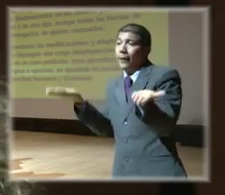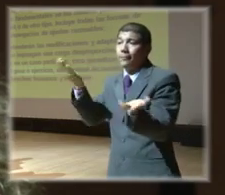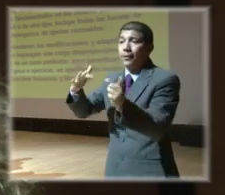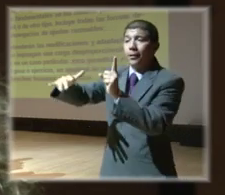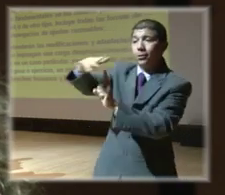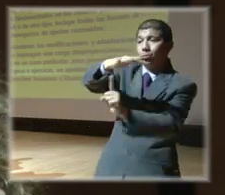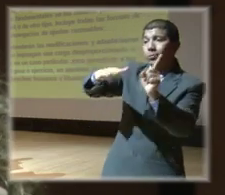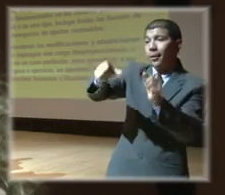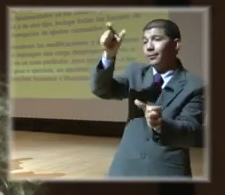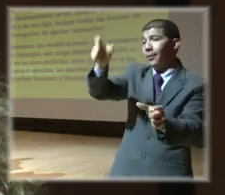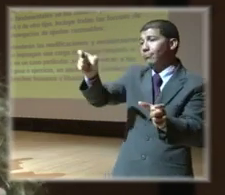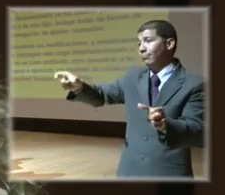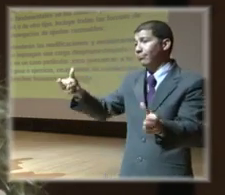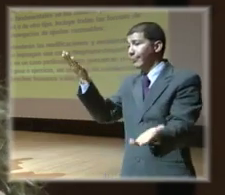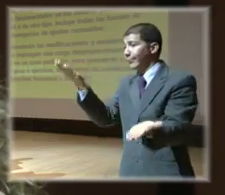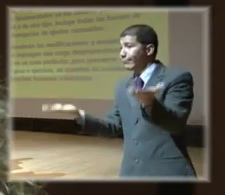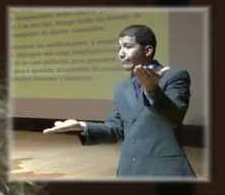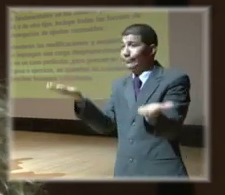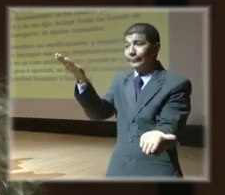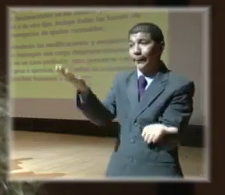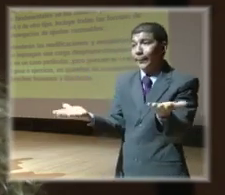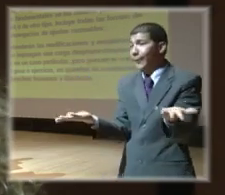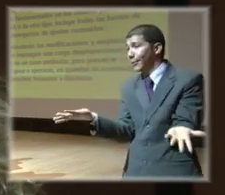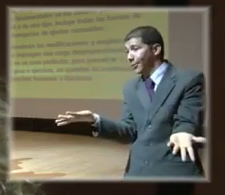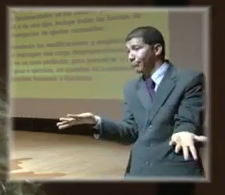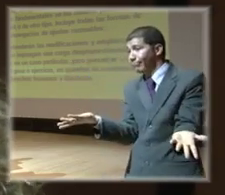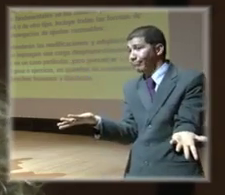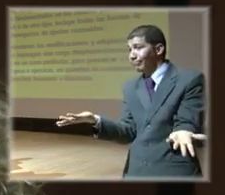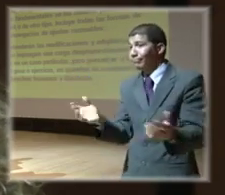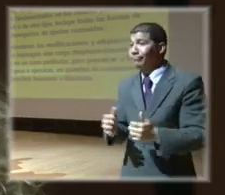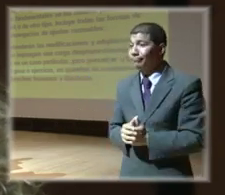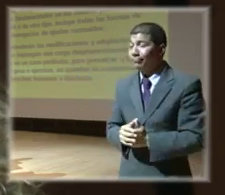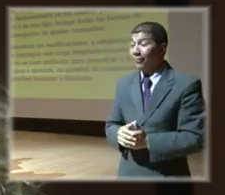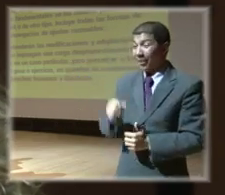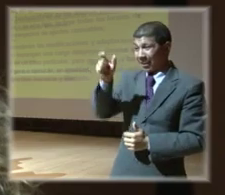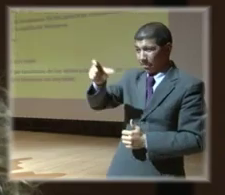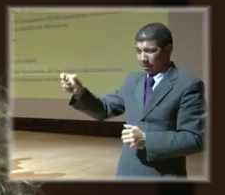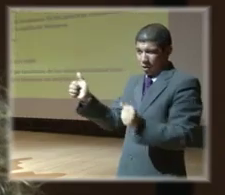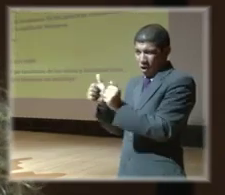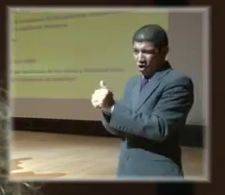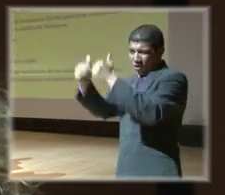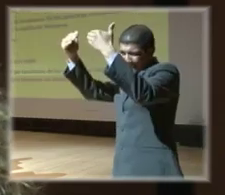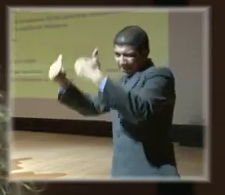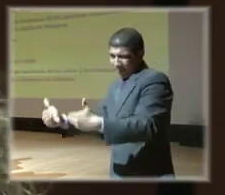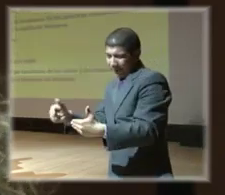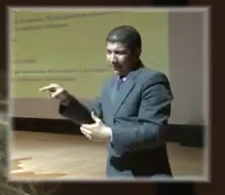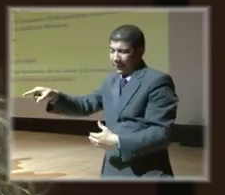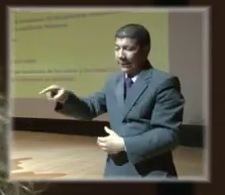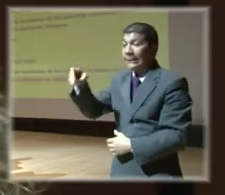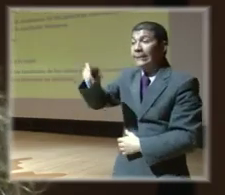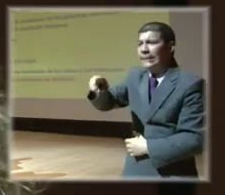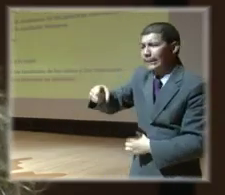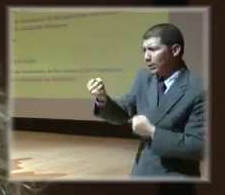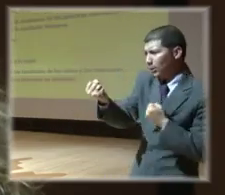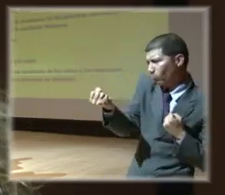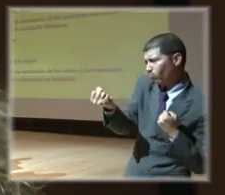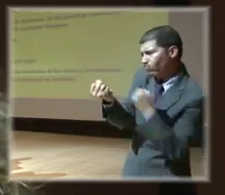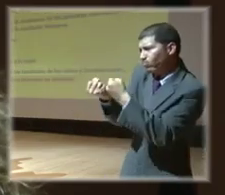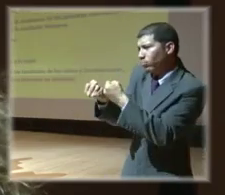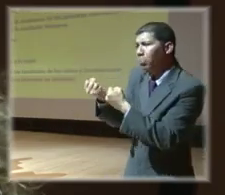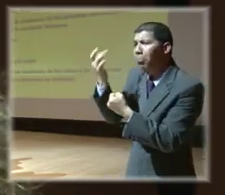de la persona. Entonces, muchas veces determinadas personas con discapacidad o en determinadas situaciones se requiere de un apoyo